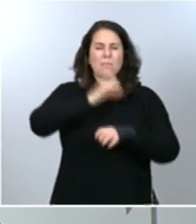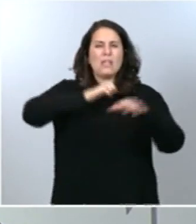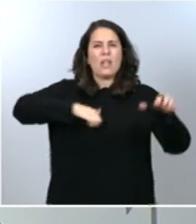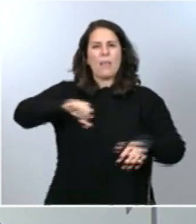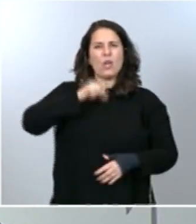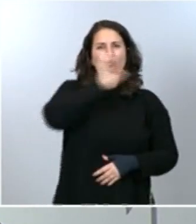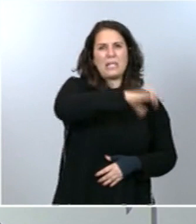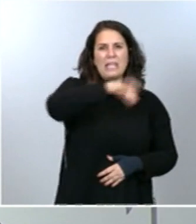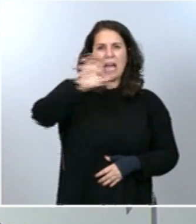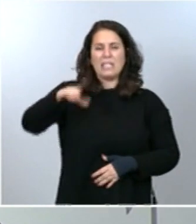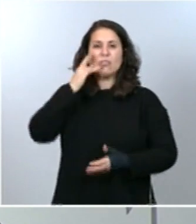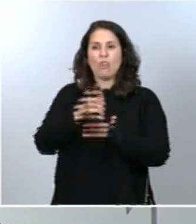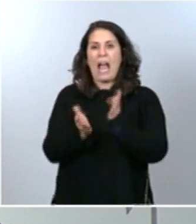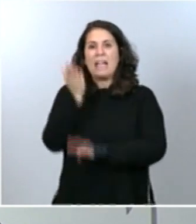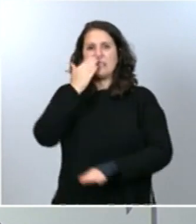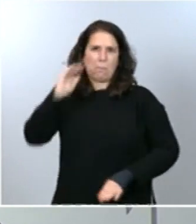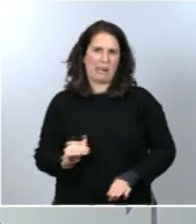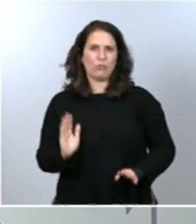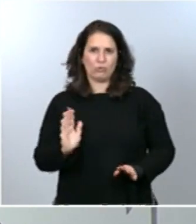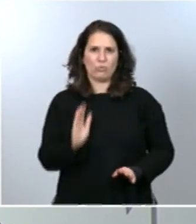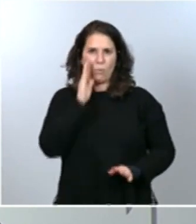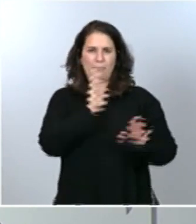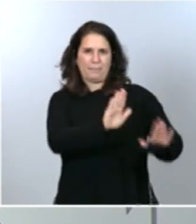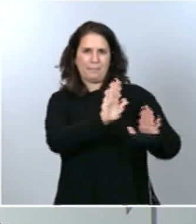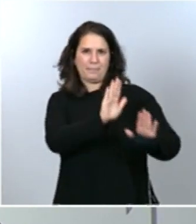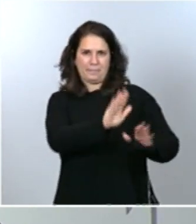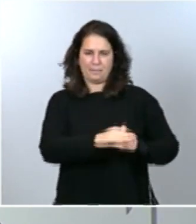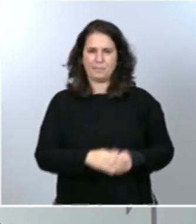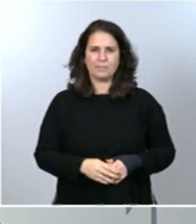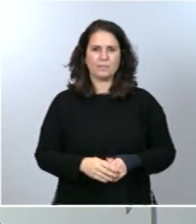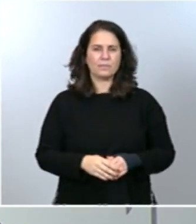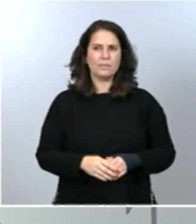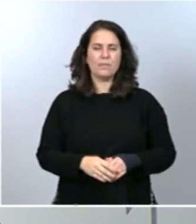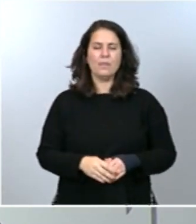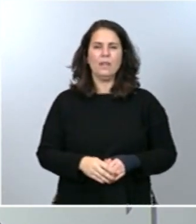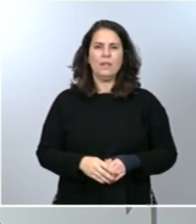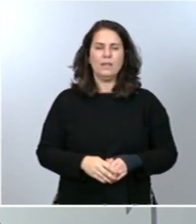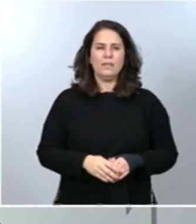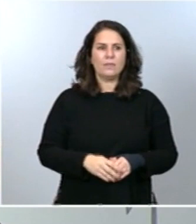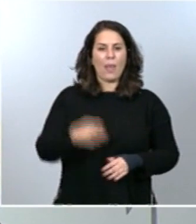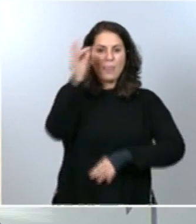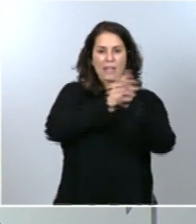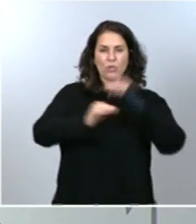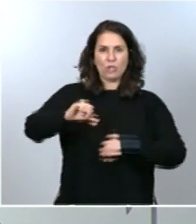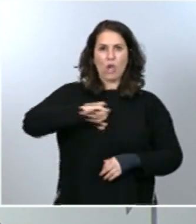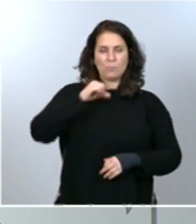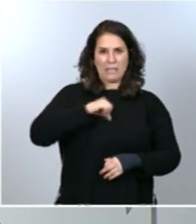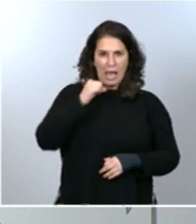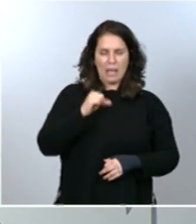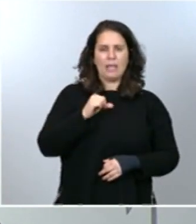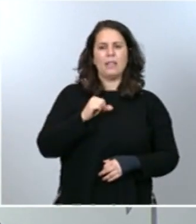altas es importante tener en cuenta que estos datos de hospitalización al igual que ocurre con el de